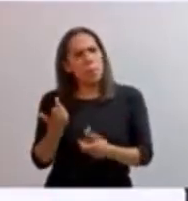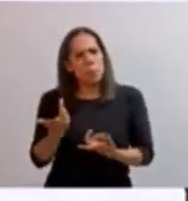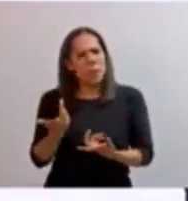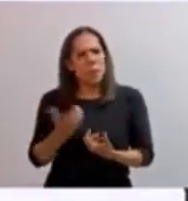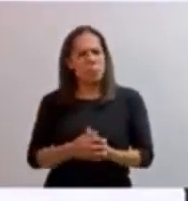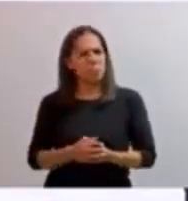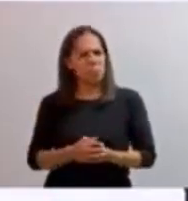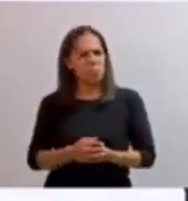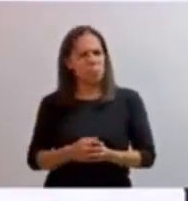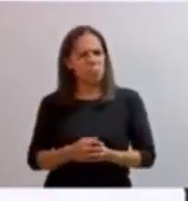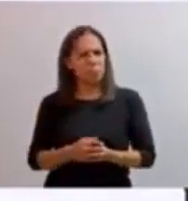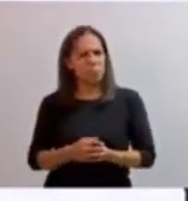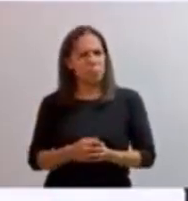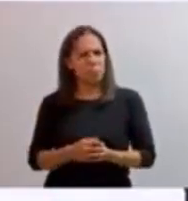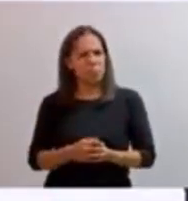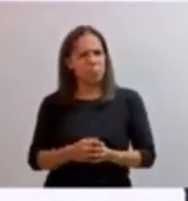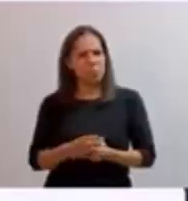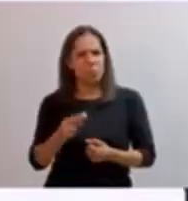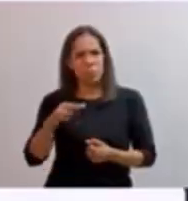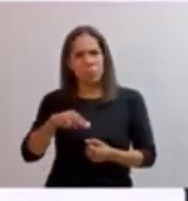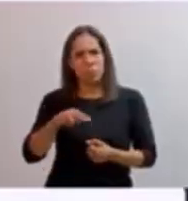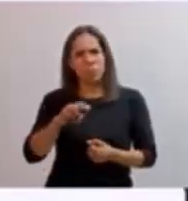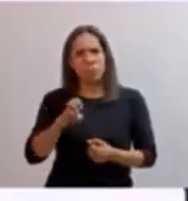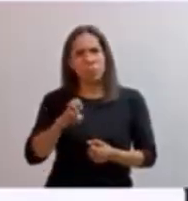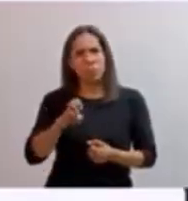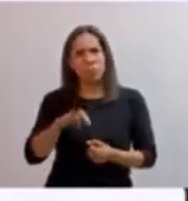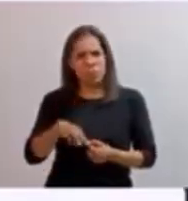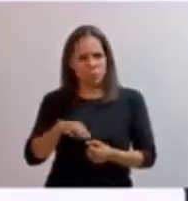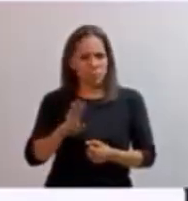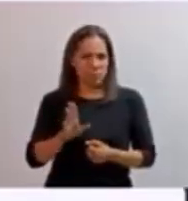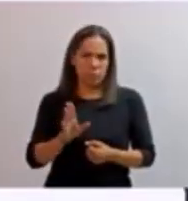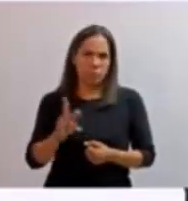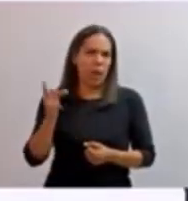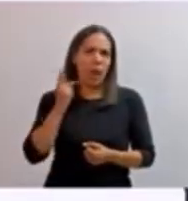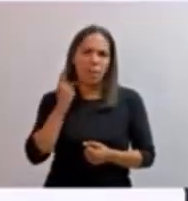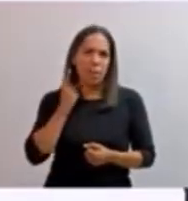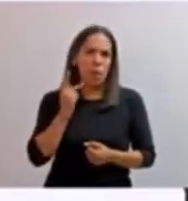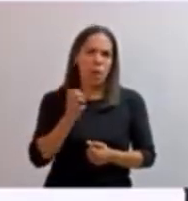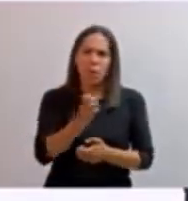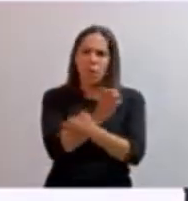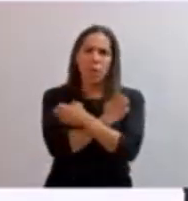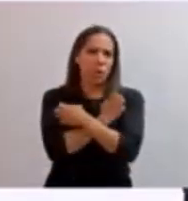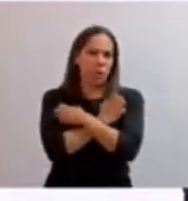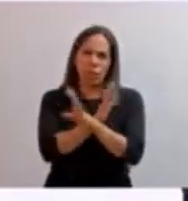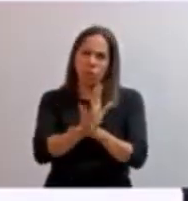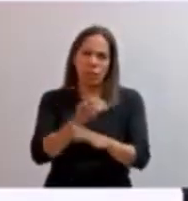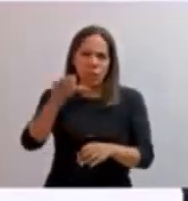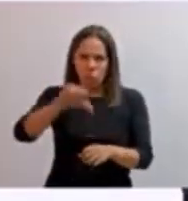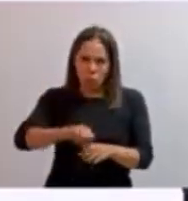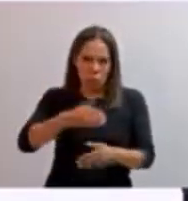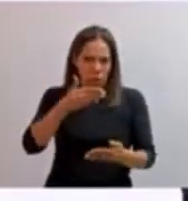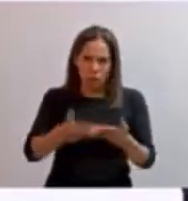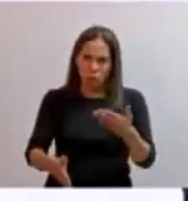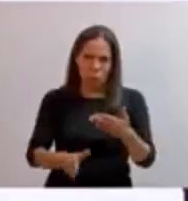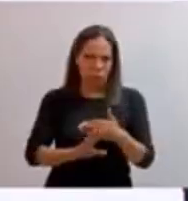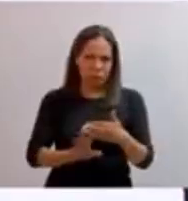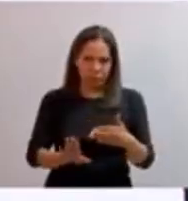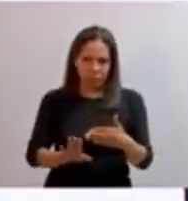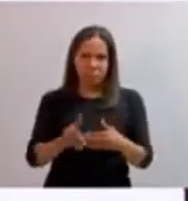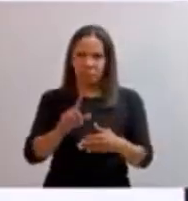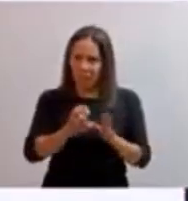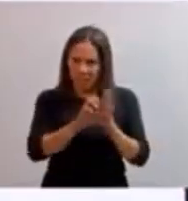parece que la nueva escuela mexicana es la política educativa que estamos implementando. Es